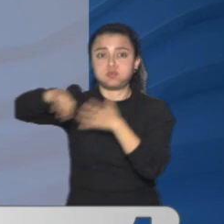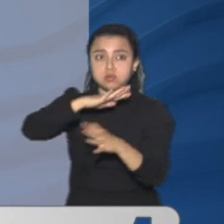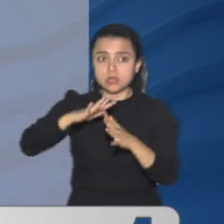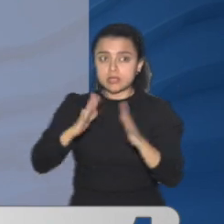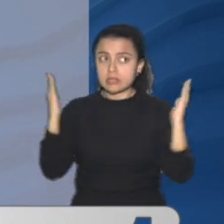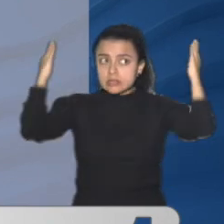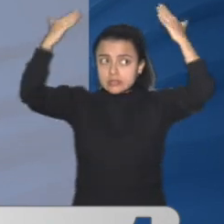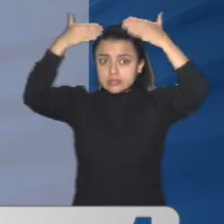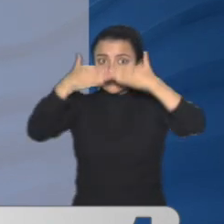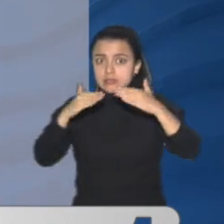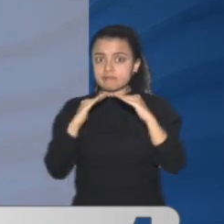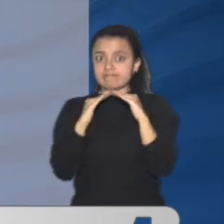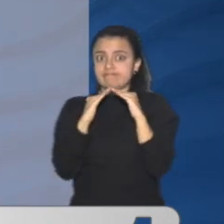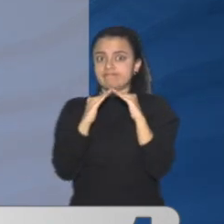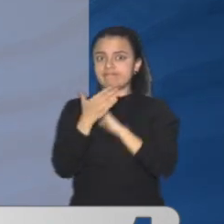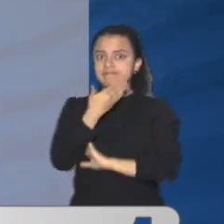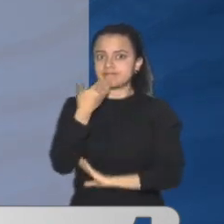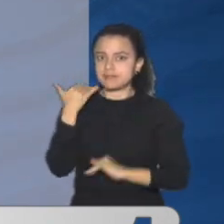hoteles